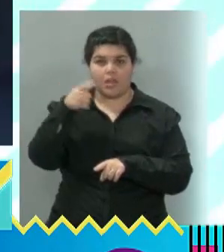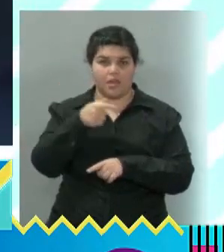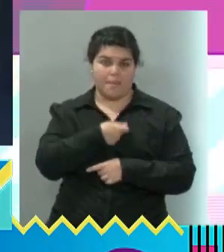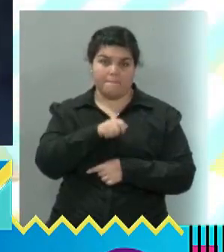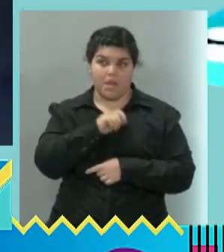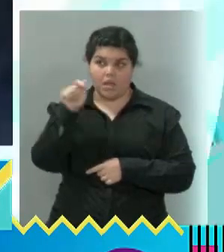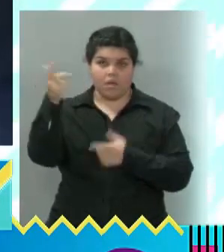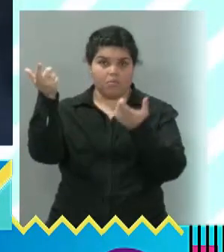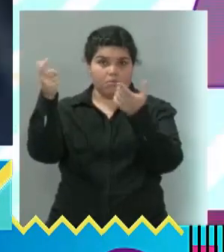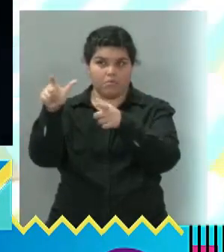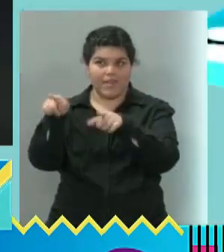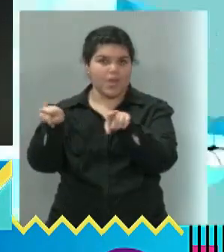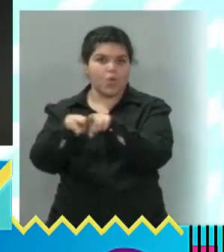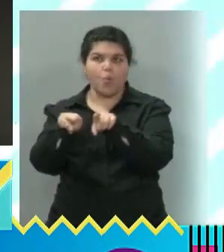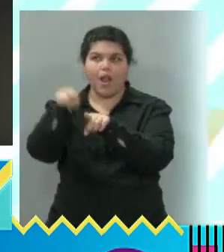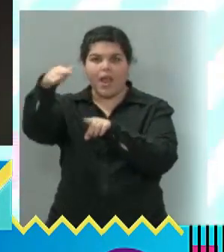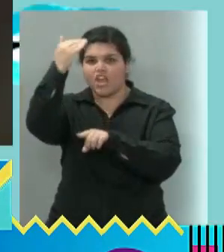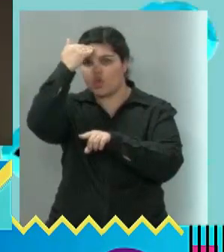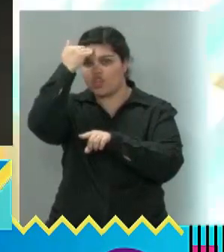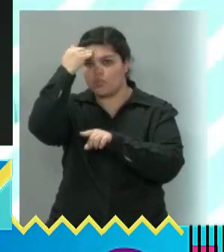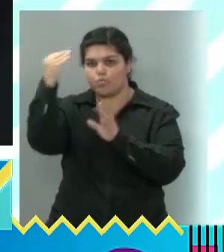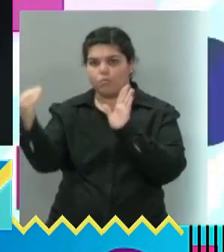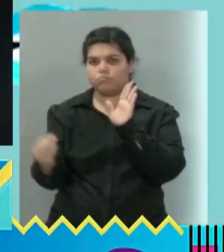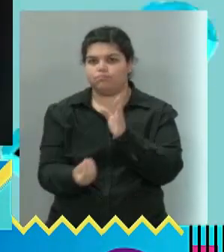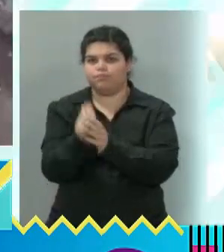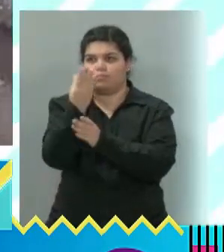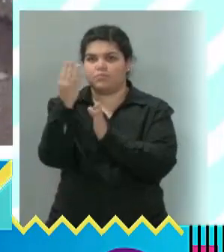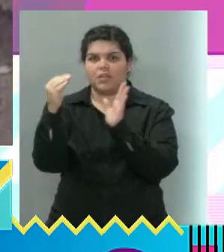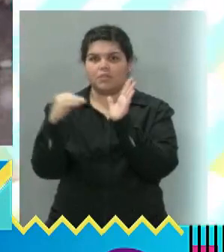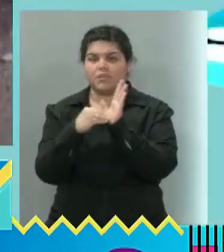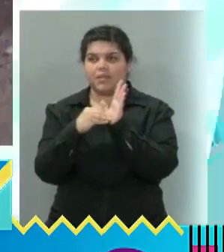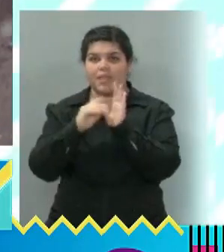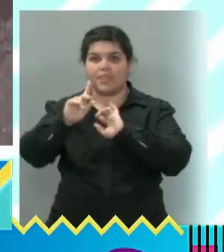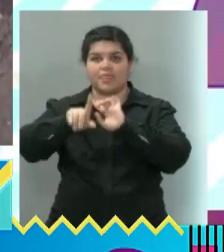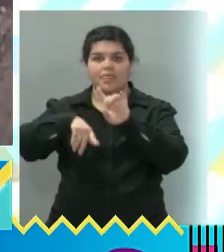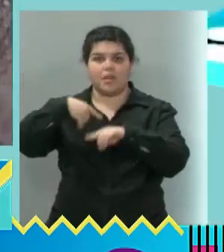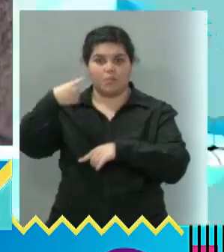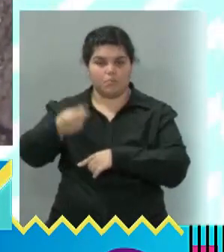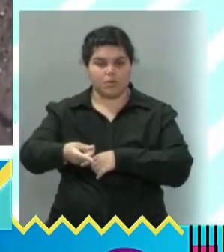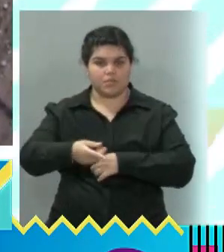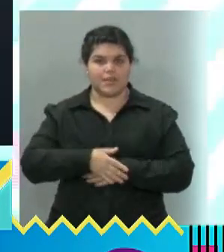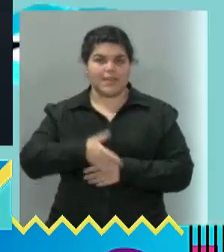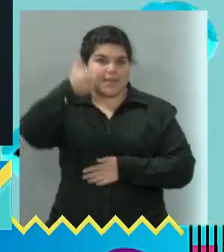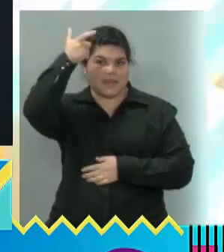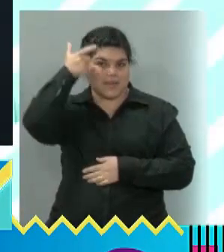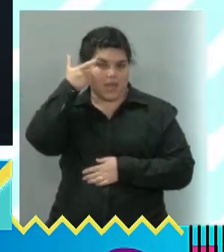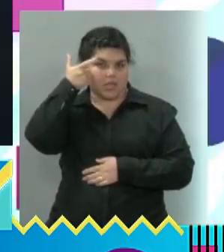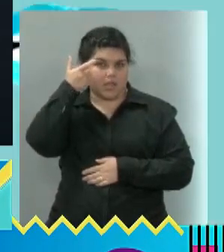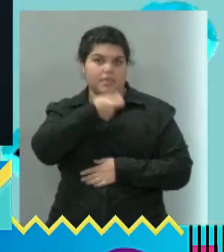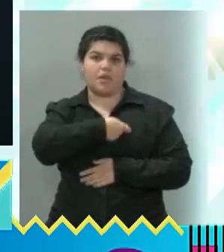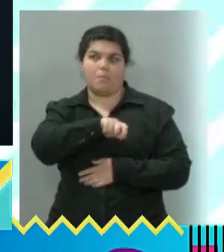y elaboraron una constitución, la Constitución de Cádiz, que va a ser rechazada por el rey Fernando